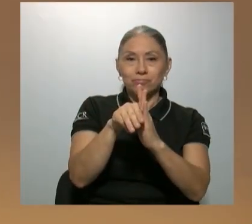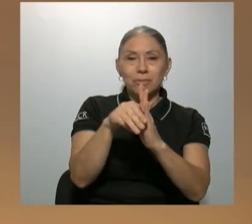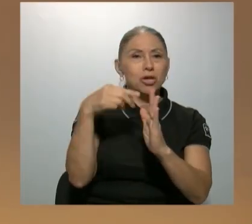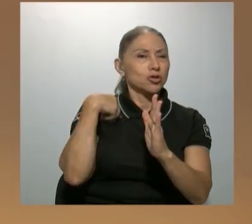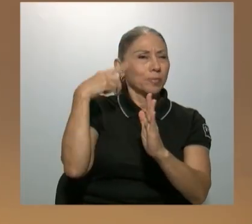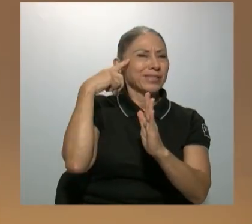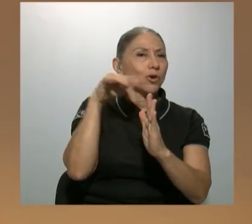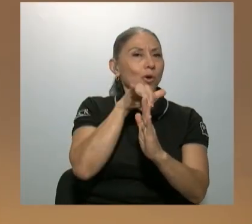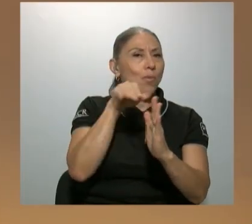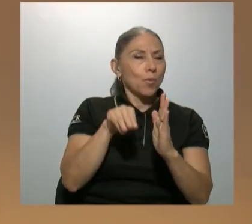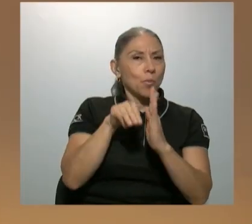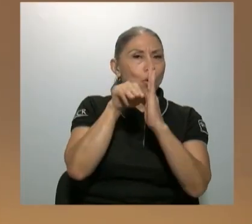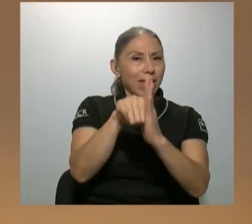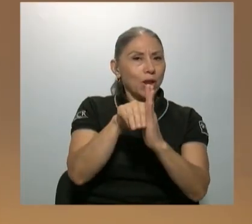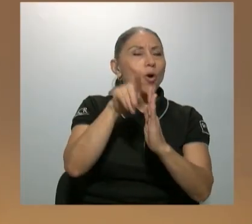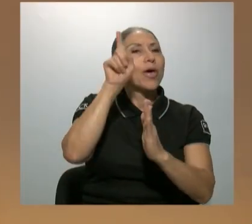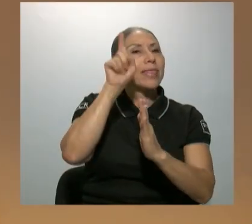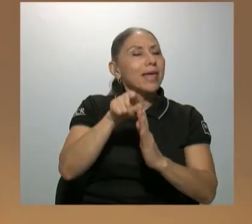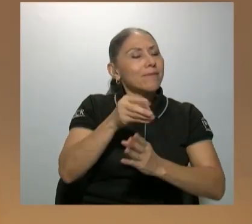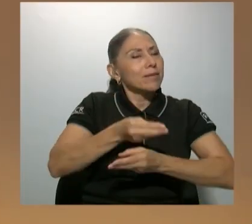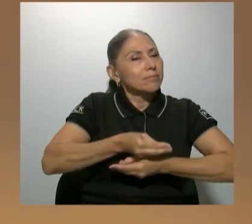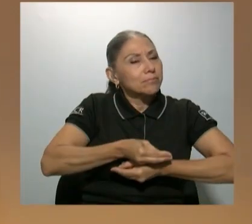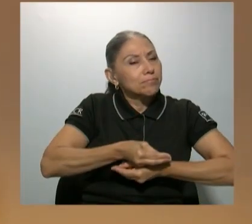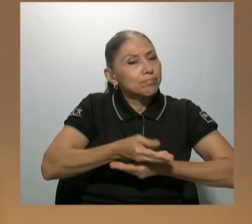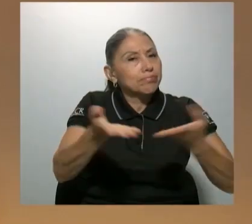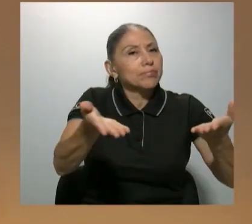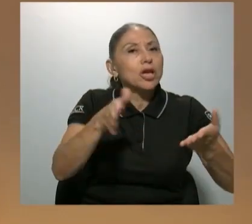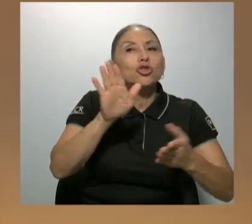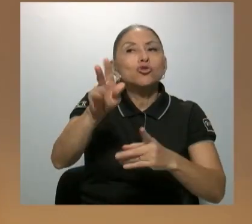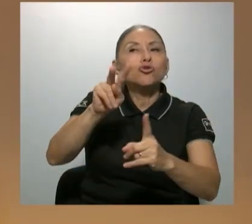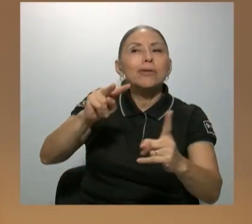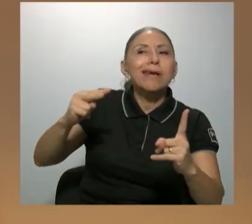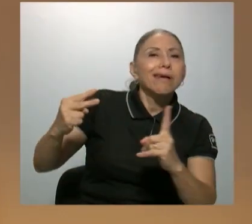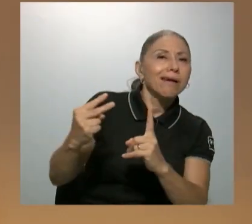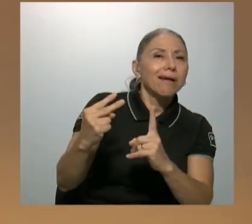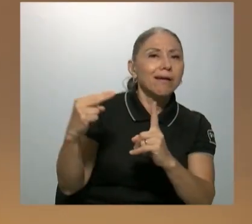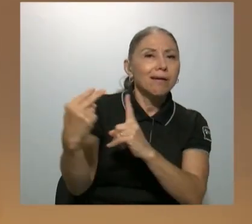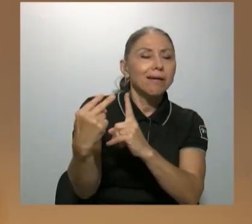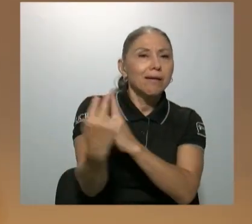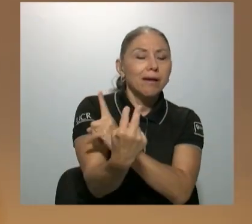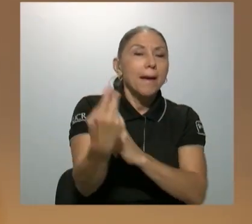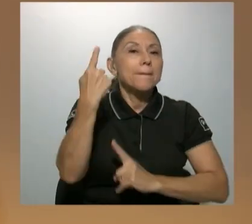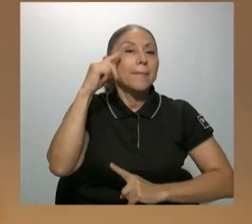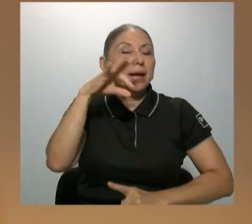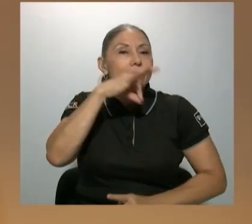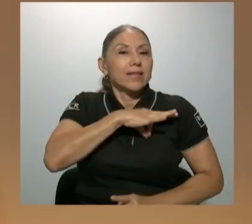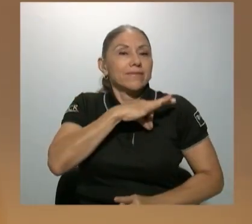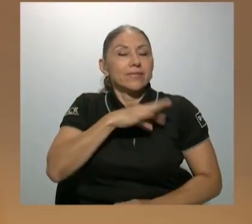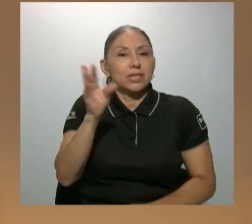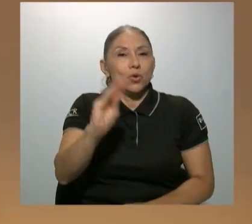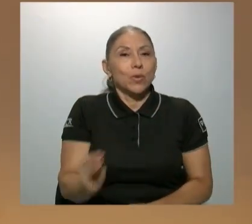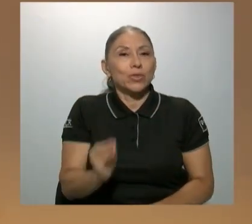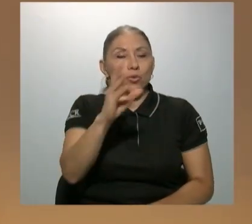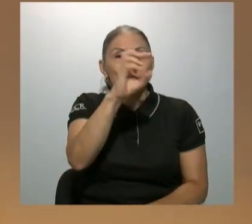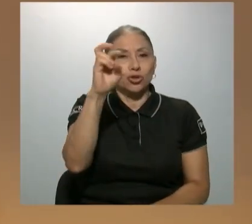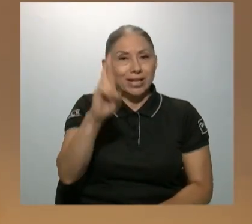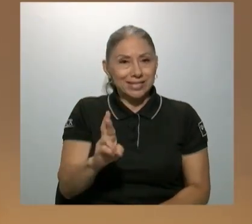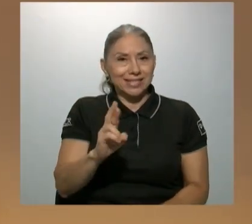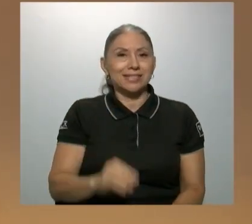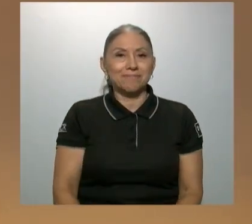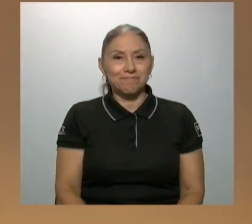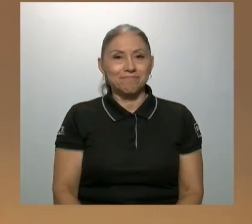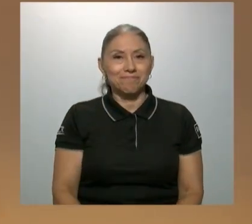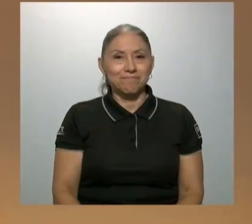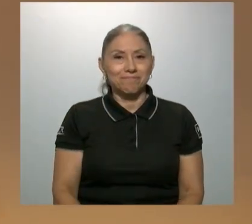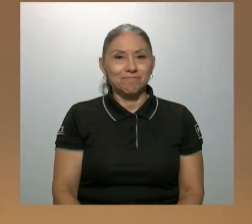que divulgar sus muchas dimensiones para beneficio de la juventud costarricense.